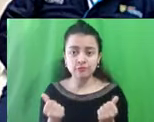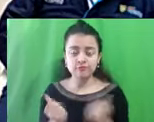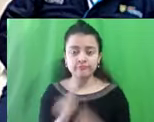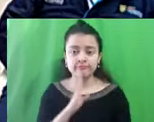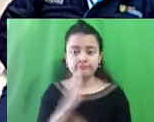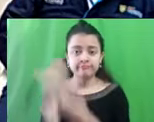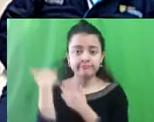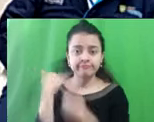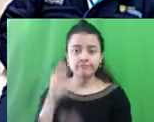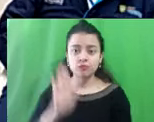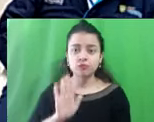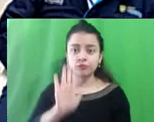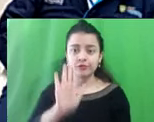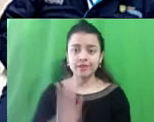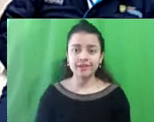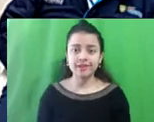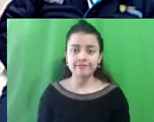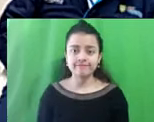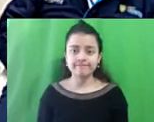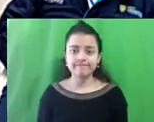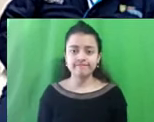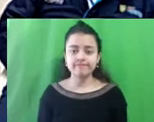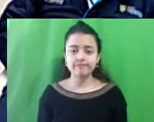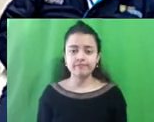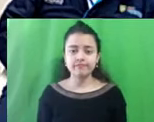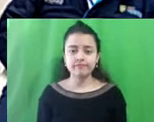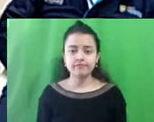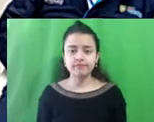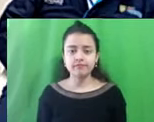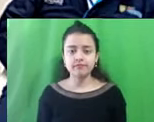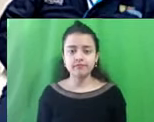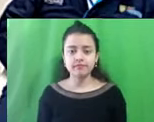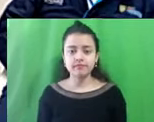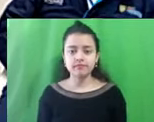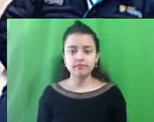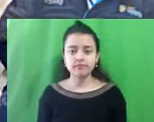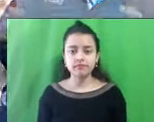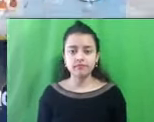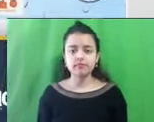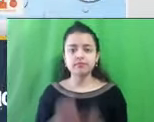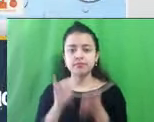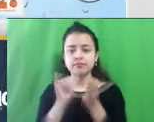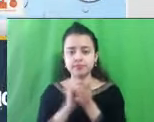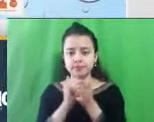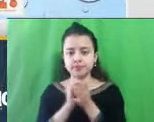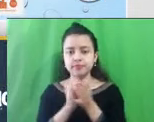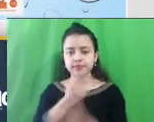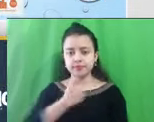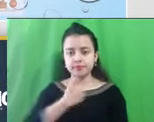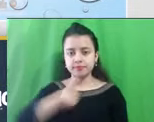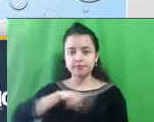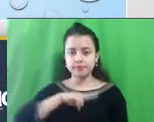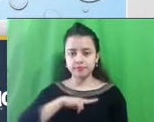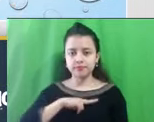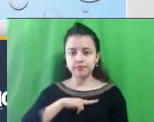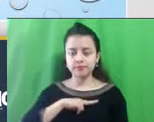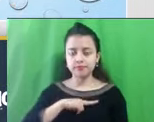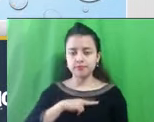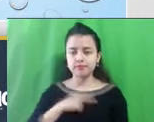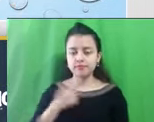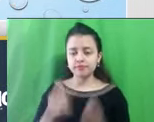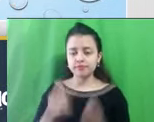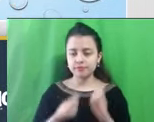Para poder cumplir esa función, la empresa de acueducto ha provisto un sistema de gestión de calidad. En